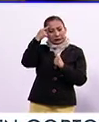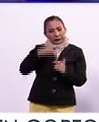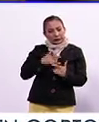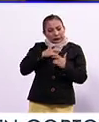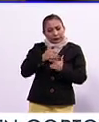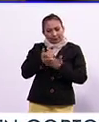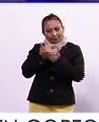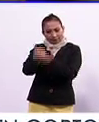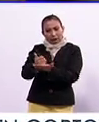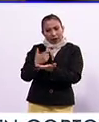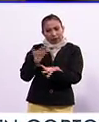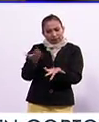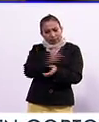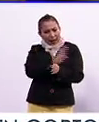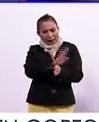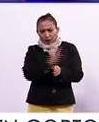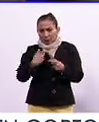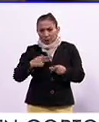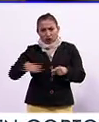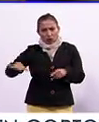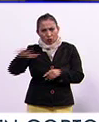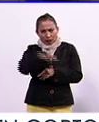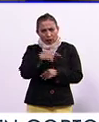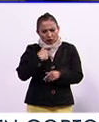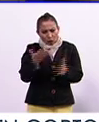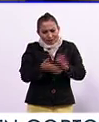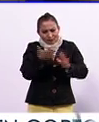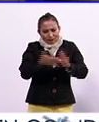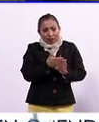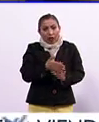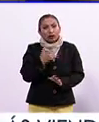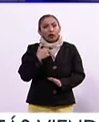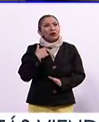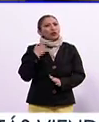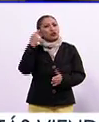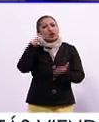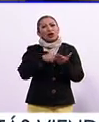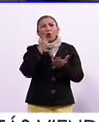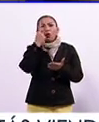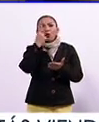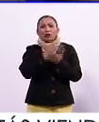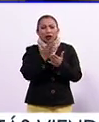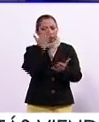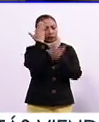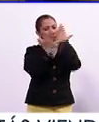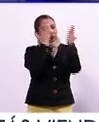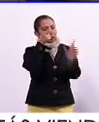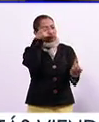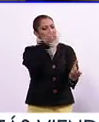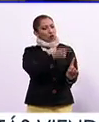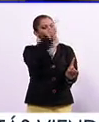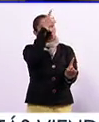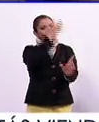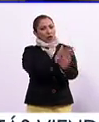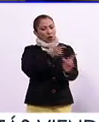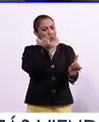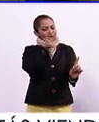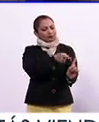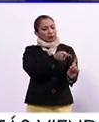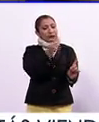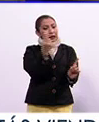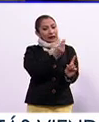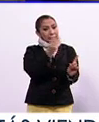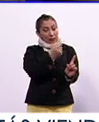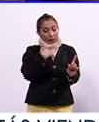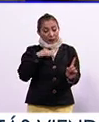social también, ¿no? Entonces, yo creo que no es nada más una formación unidimensional. Es